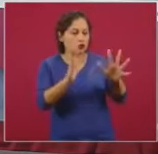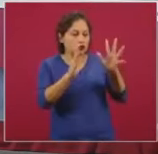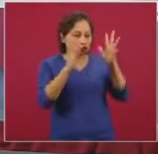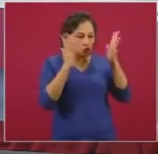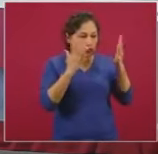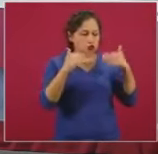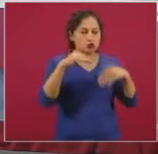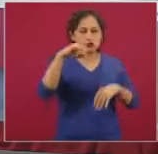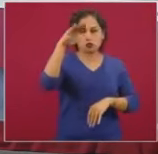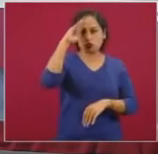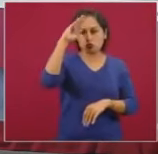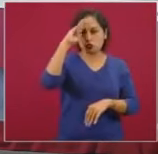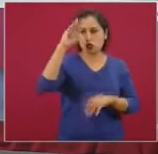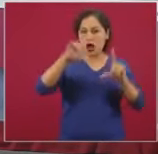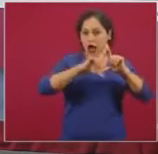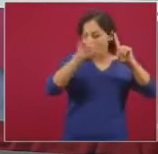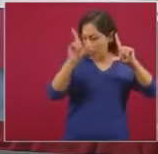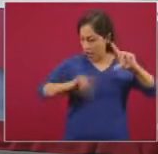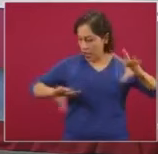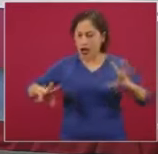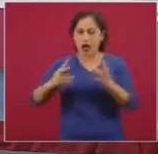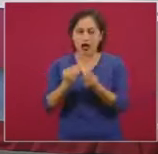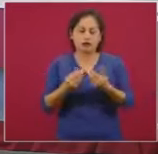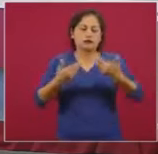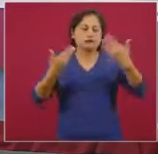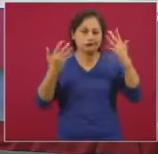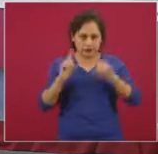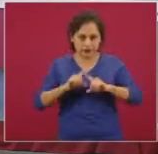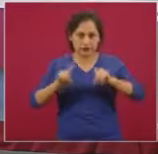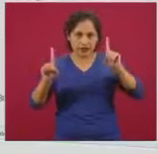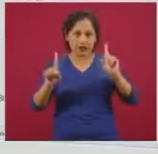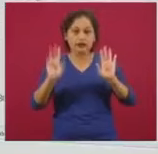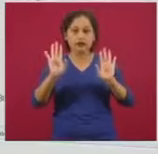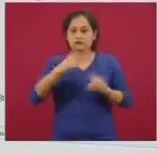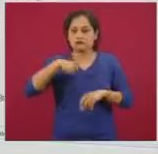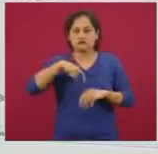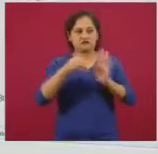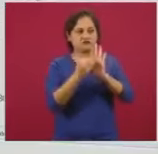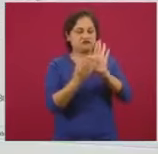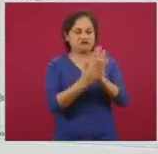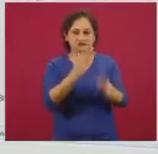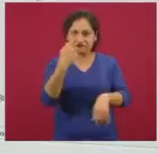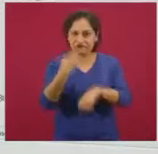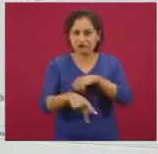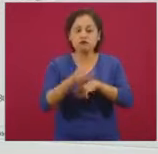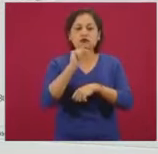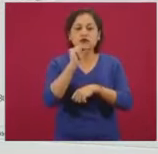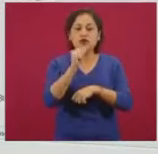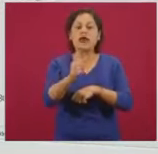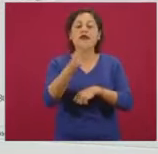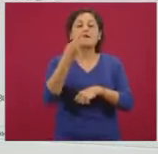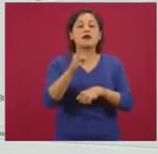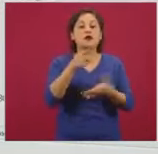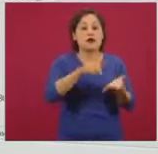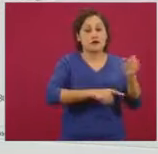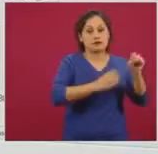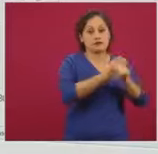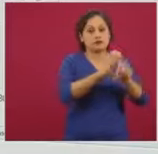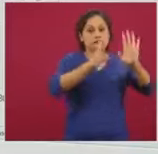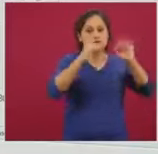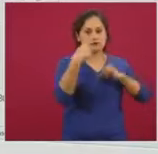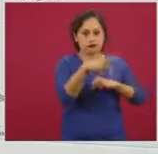nacional, pero para cada una de las entidades hay que tomarlo en cuenta. Pero de todos modos, en el estado de Guanajuato vemos claramente cómo a partir de la